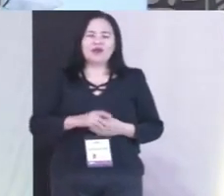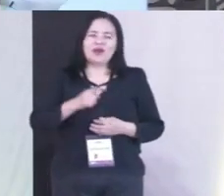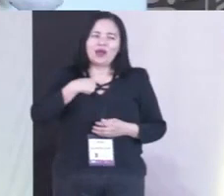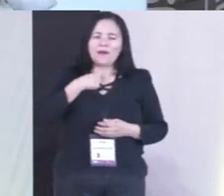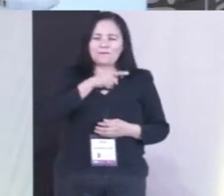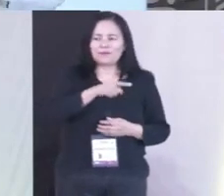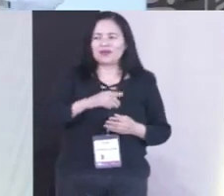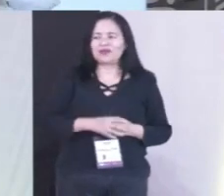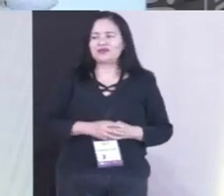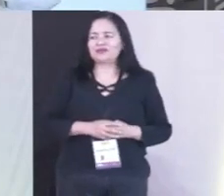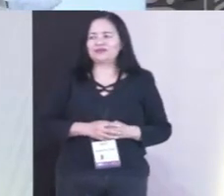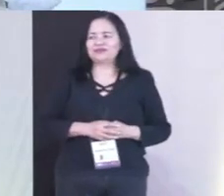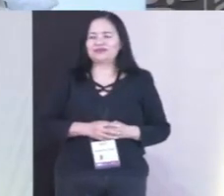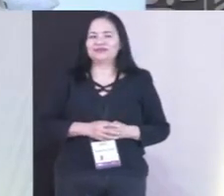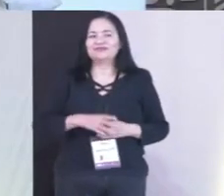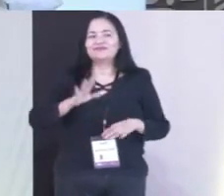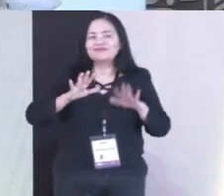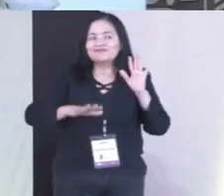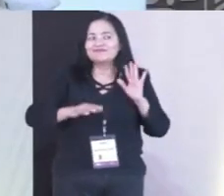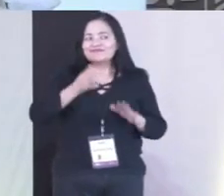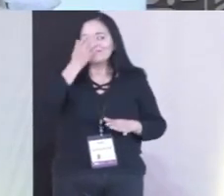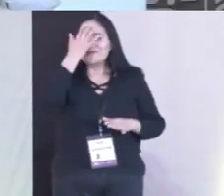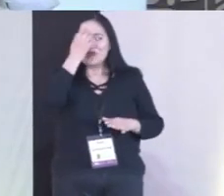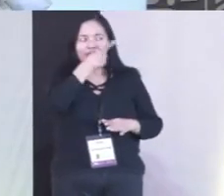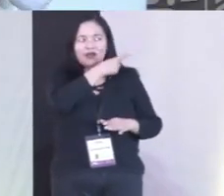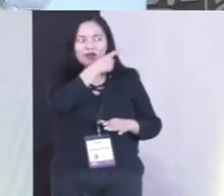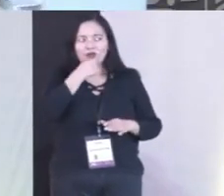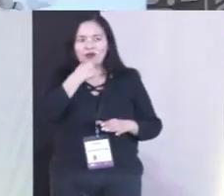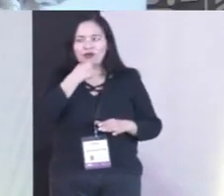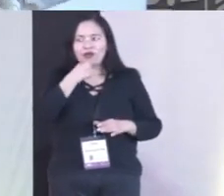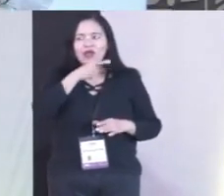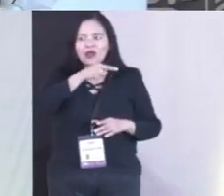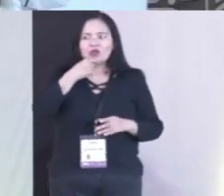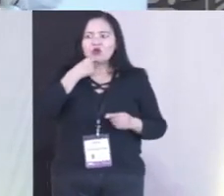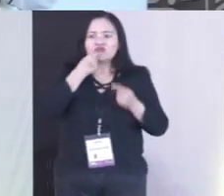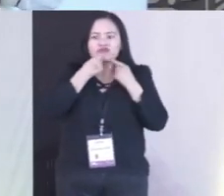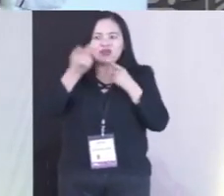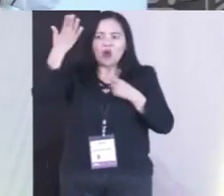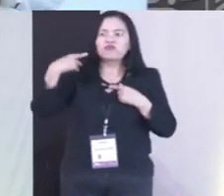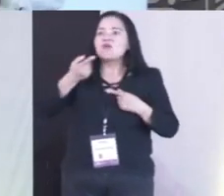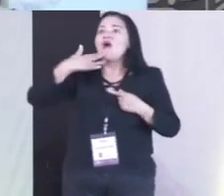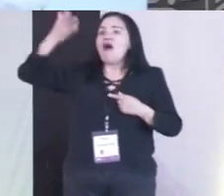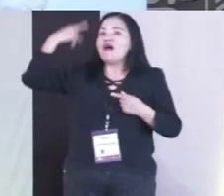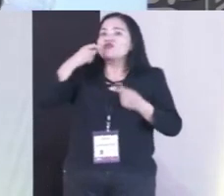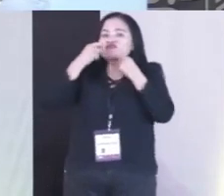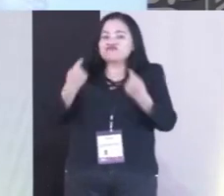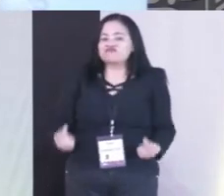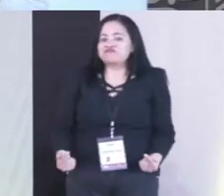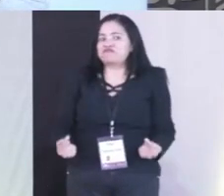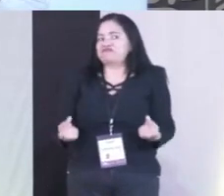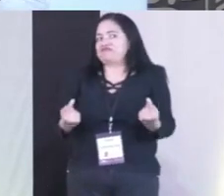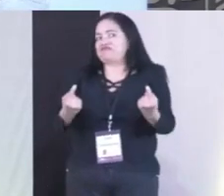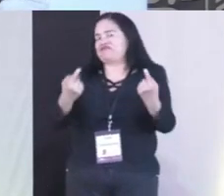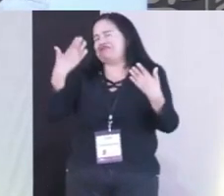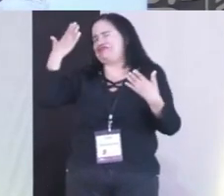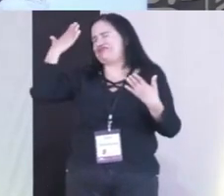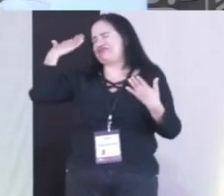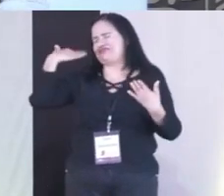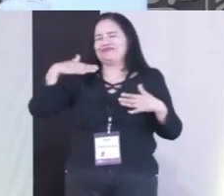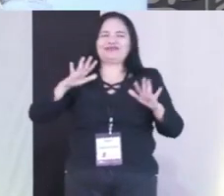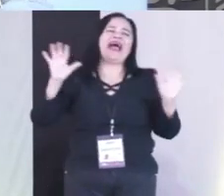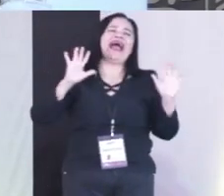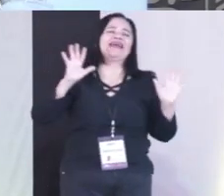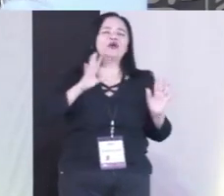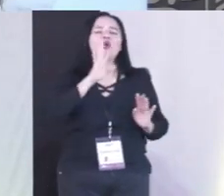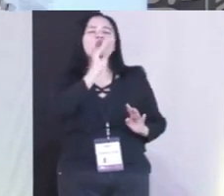mucha pena, pero yo conozco a Pedro Miguel desde que tenía 8 años. 9, no me quites la edad,